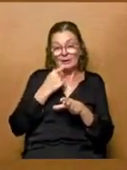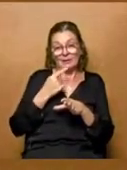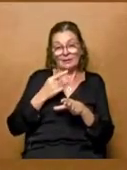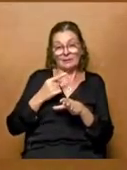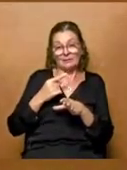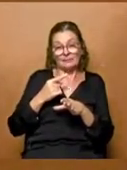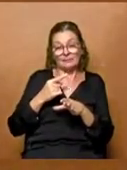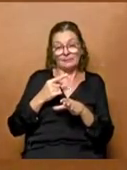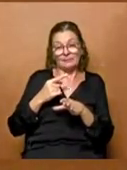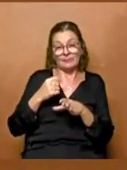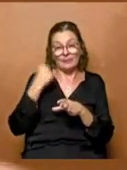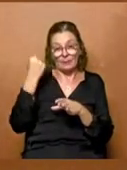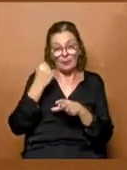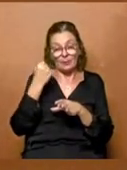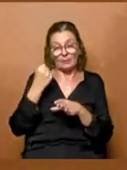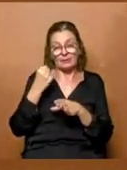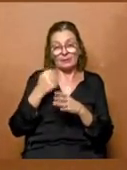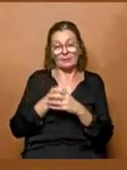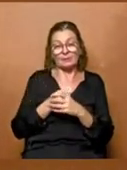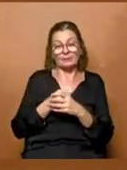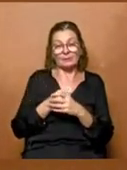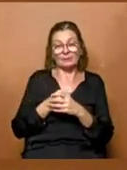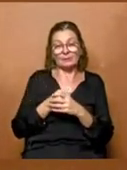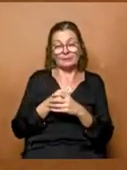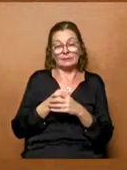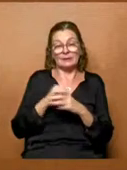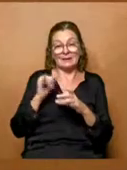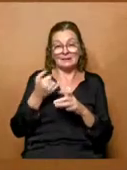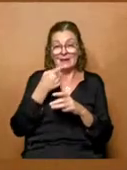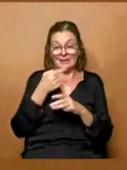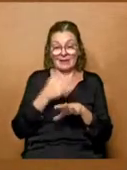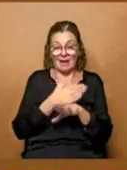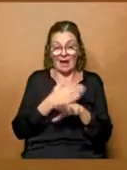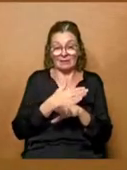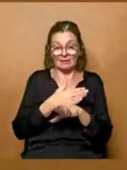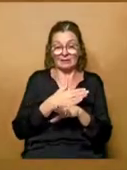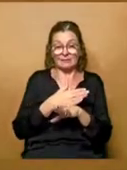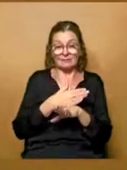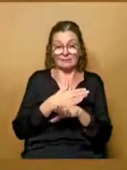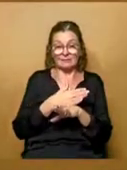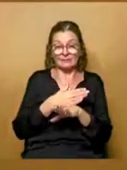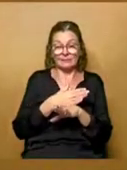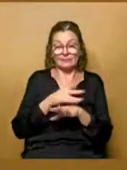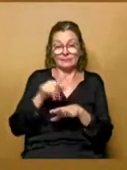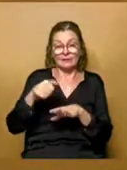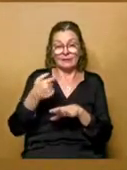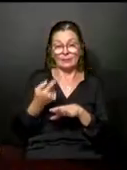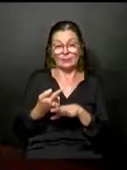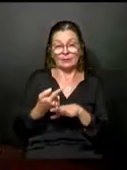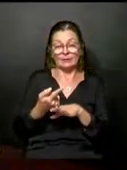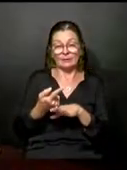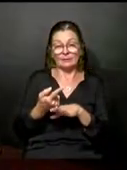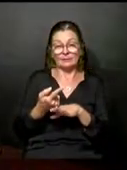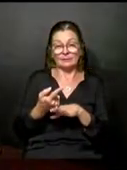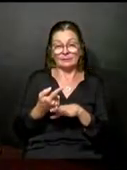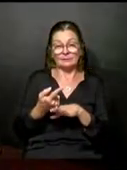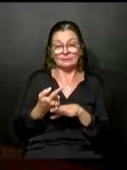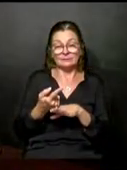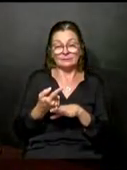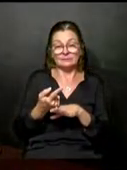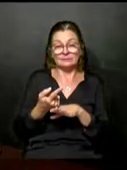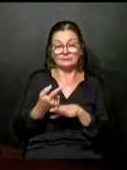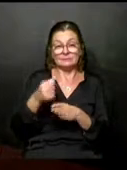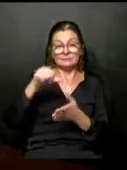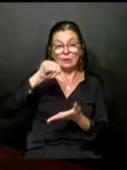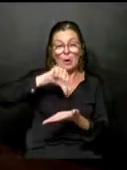mujeres, fundamentalmente, esto que yo ya lo mencioné al principio. Después, en los